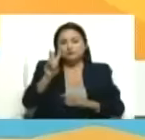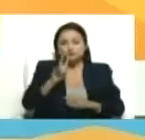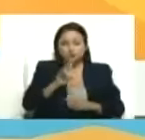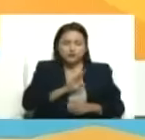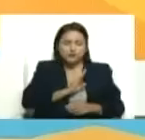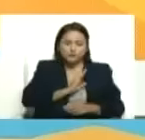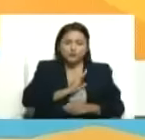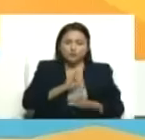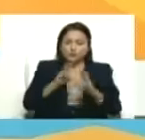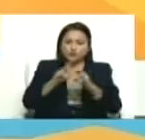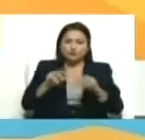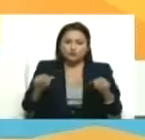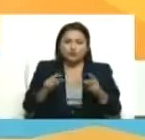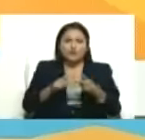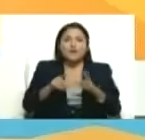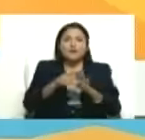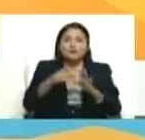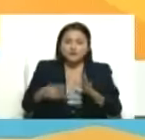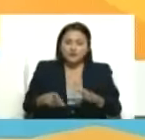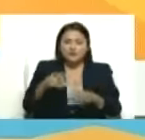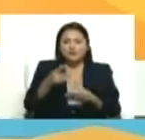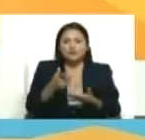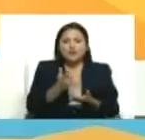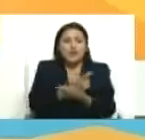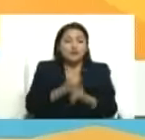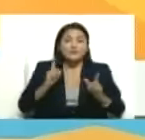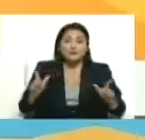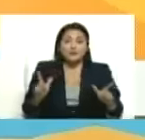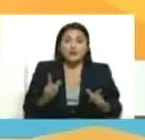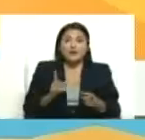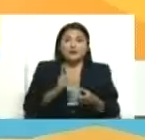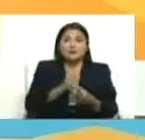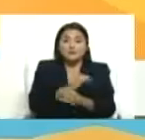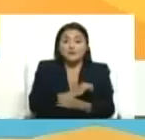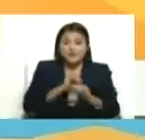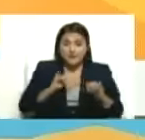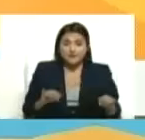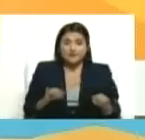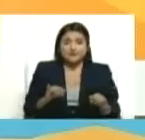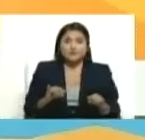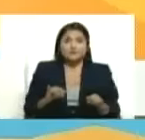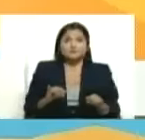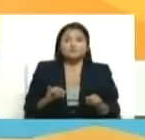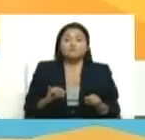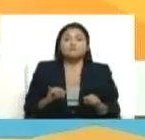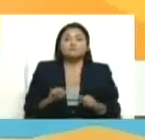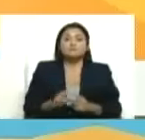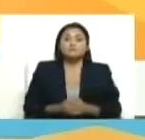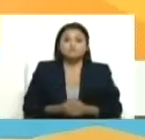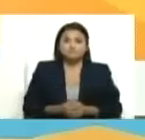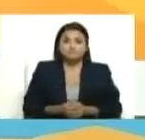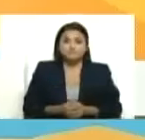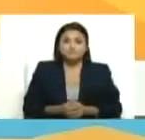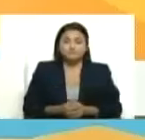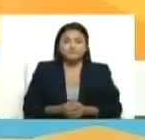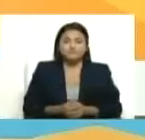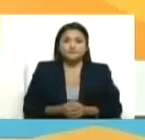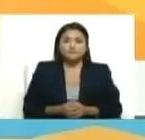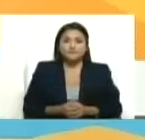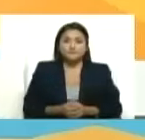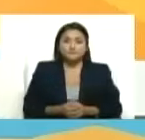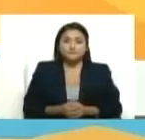derecho al ejercicio de nuestra soberanía de nuestra independencia de nuestra autodeterminación que nos